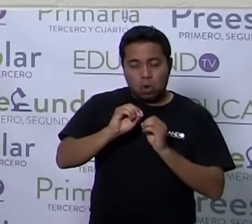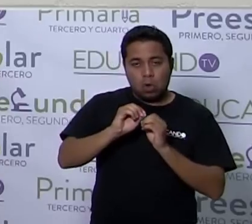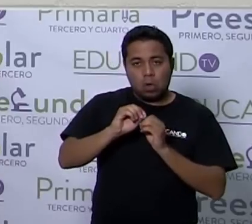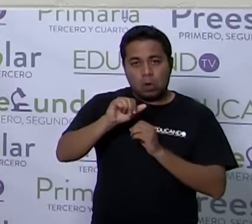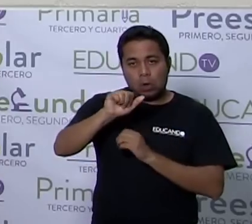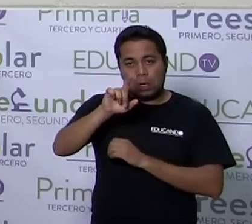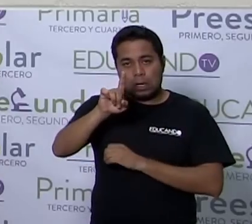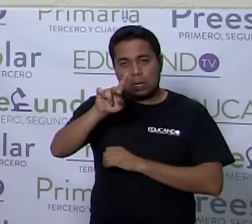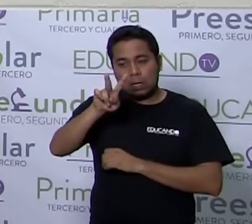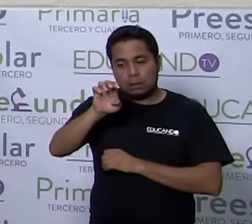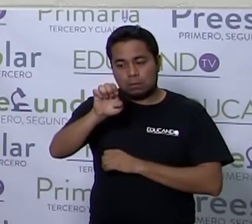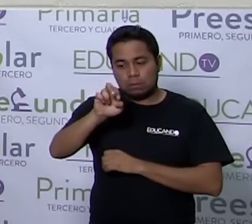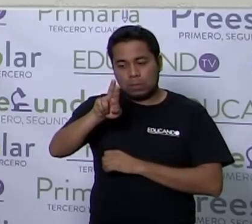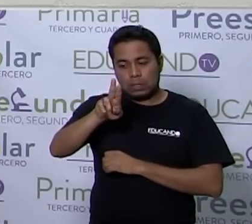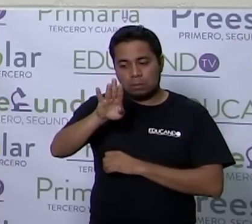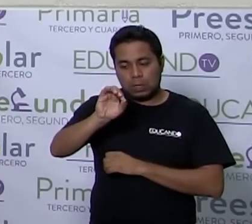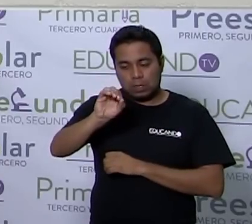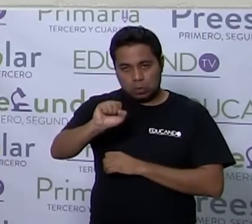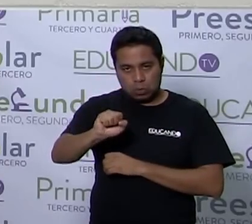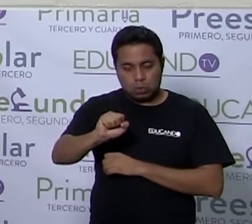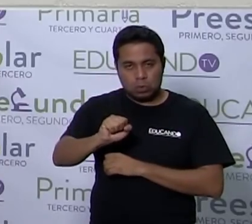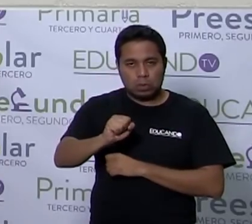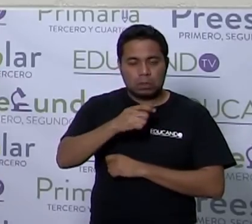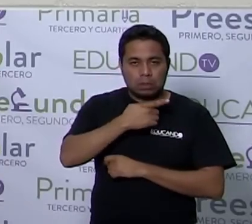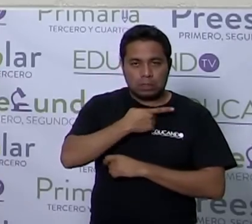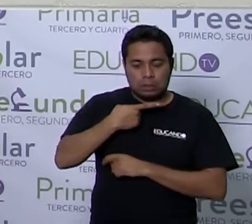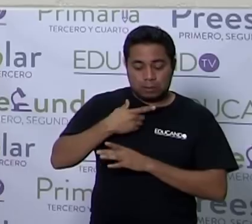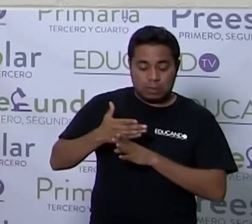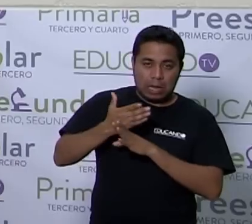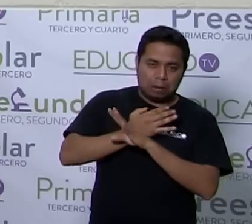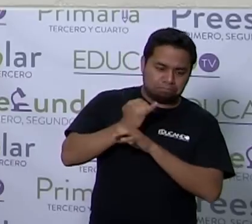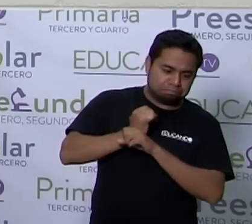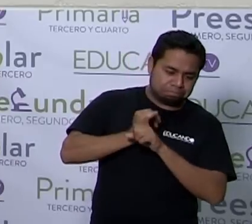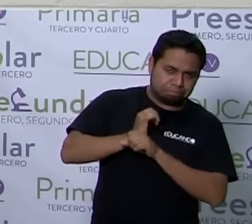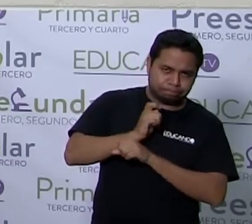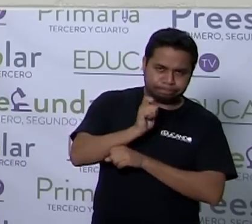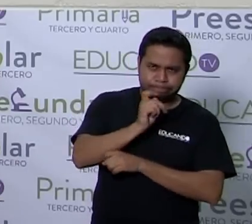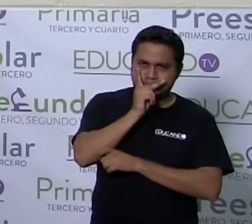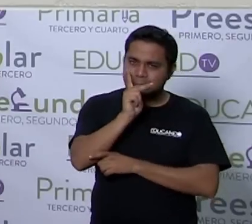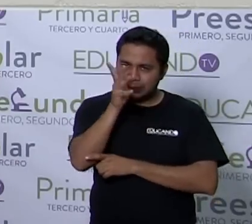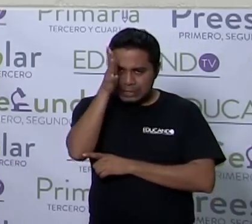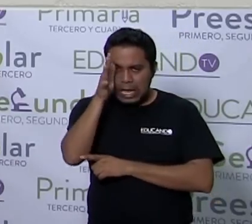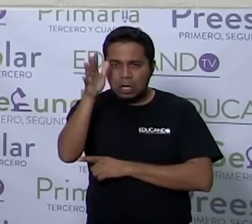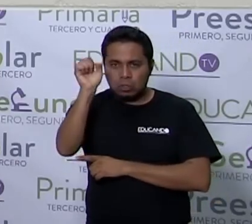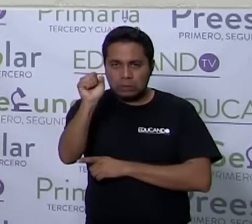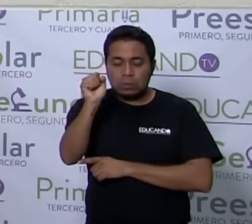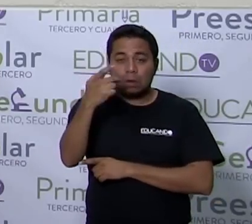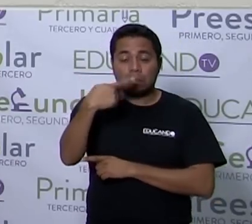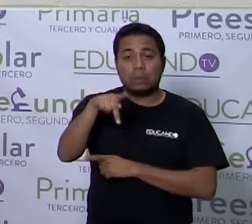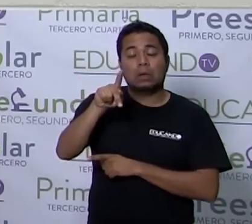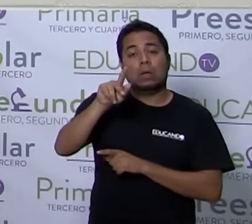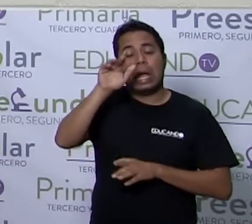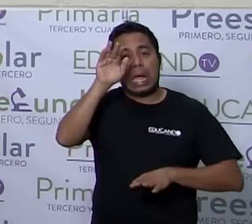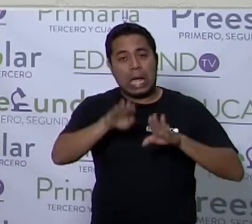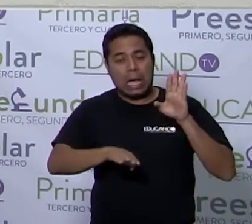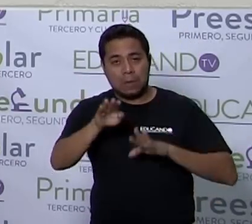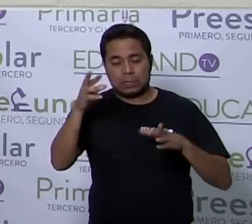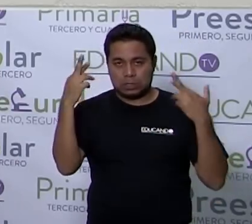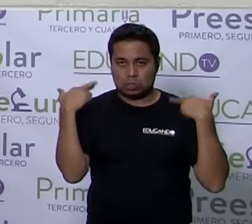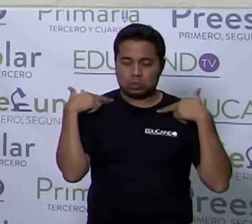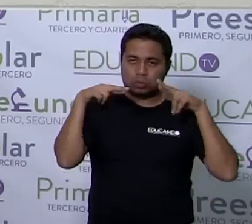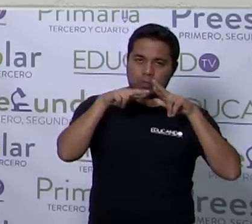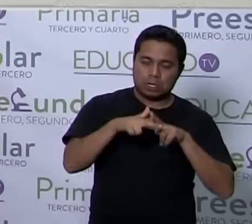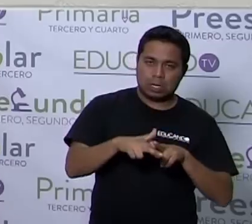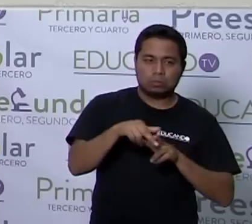tuvimos que investigar su concepto, ¿verdad? Aunque en muchas ocasiones los maestros o